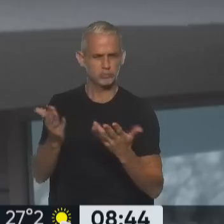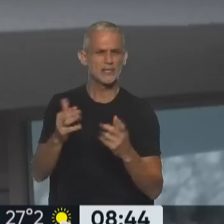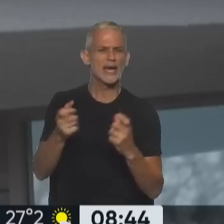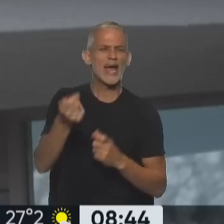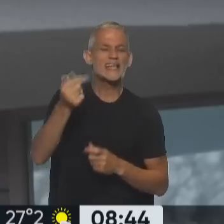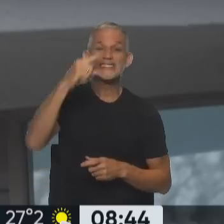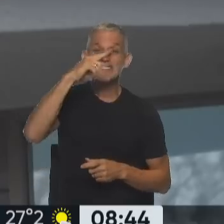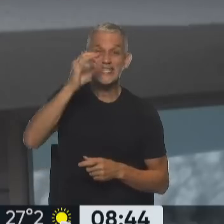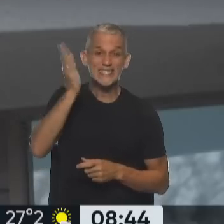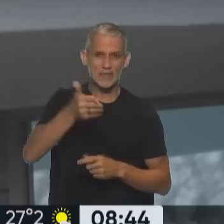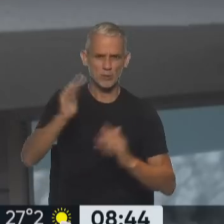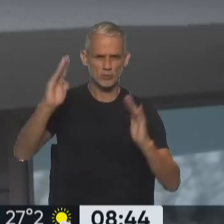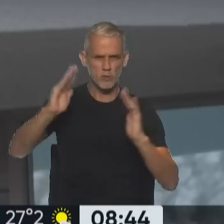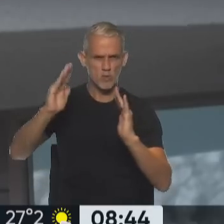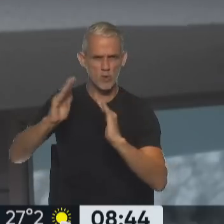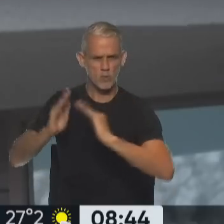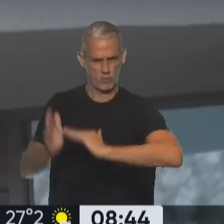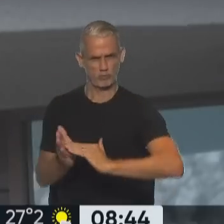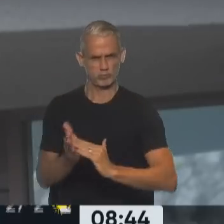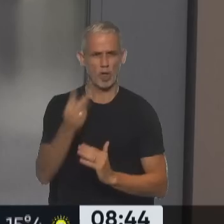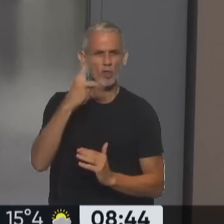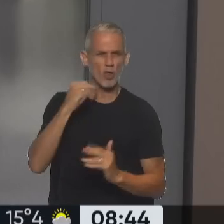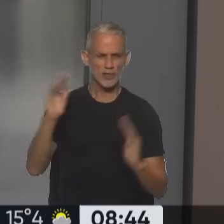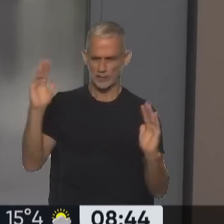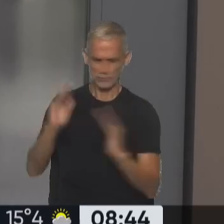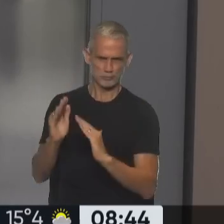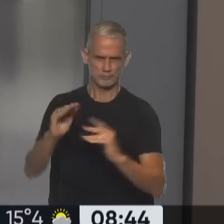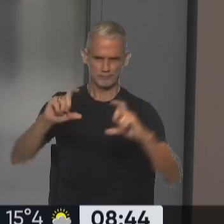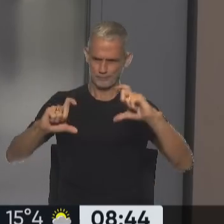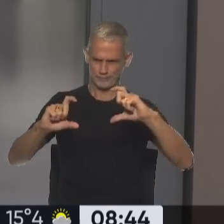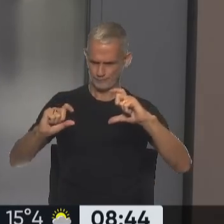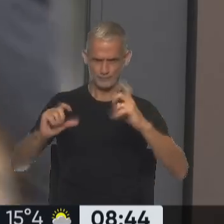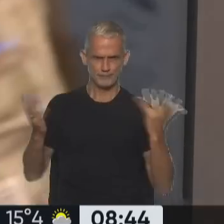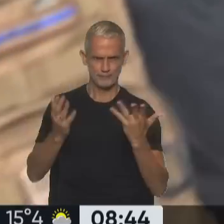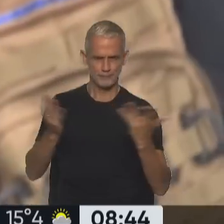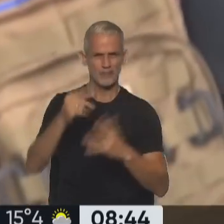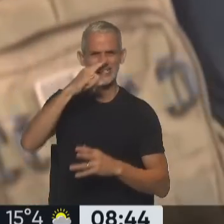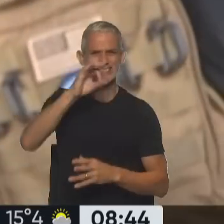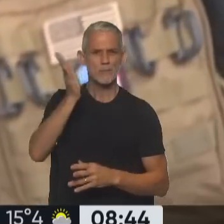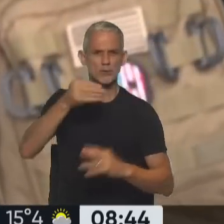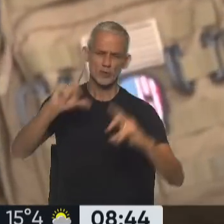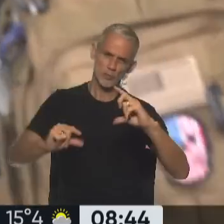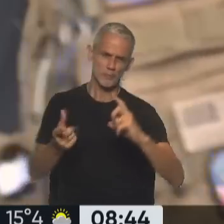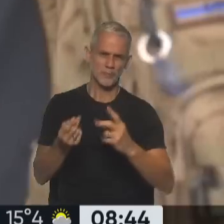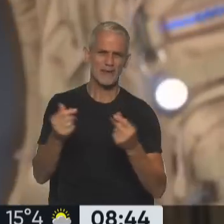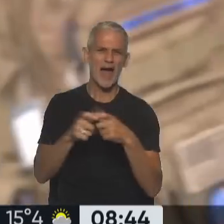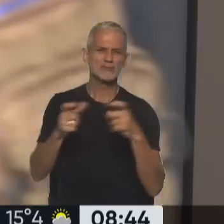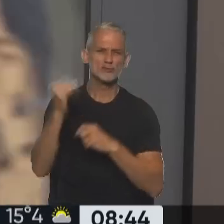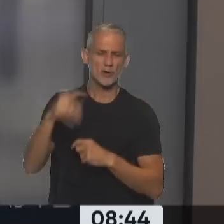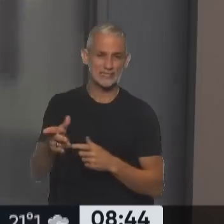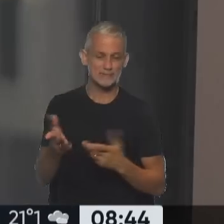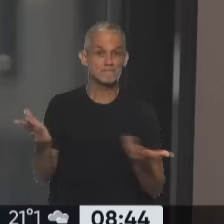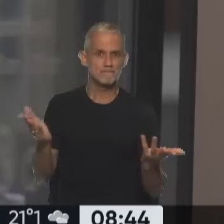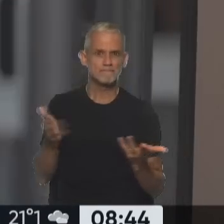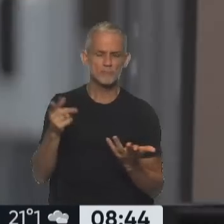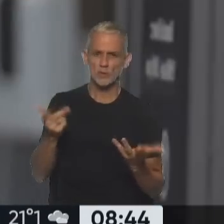el 70% en solo 2 días. Como estrategia ante estas fuertes repercusiones que está teniendo el banco,